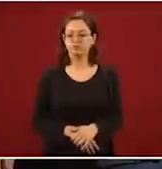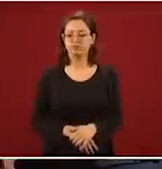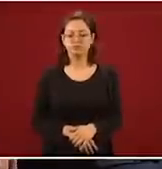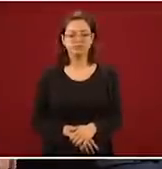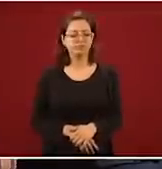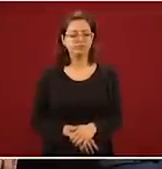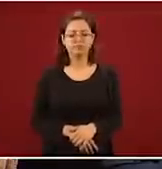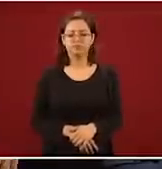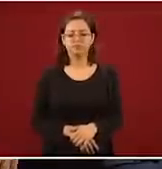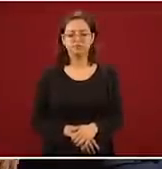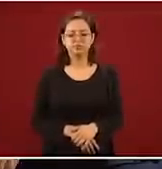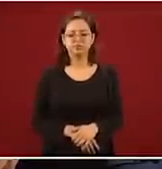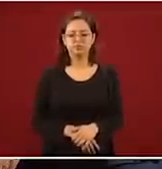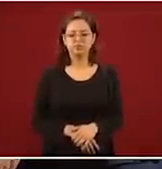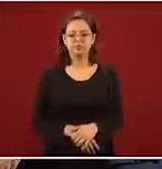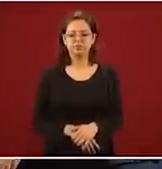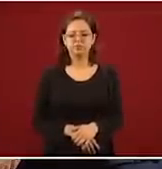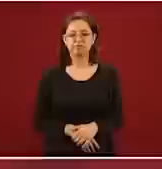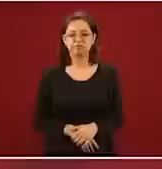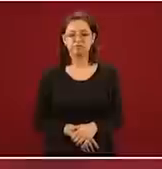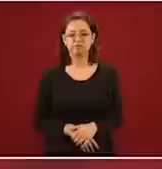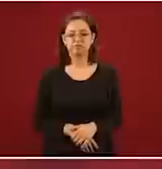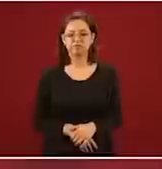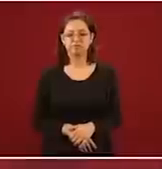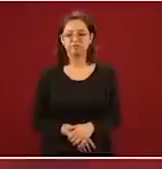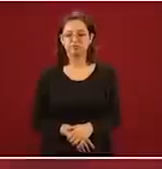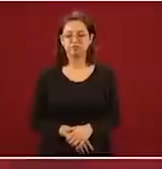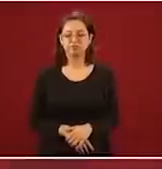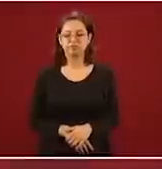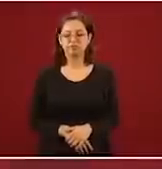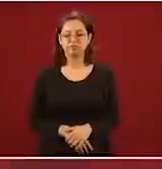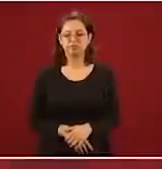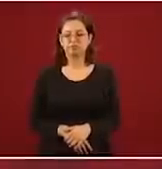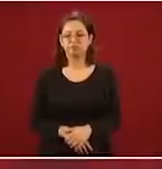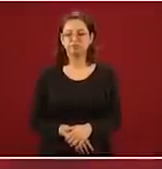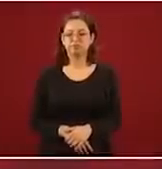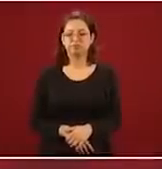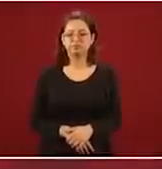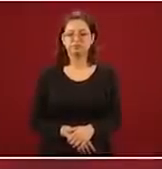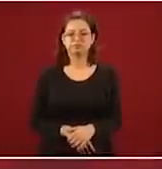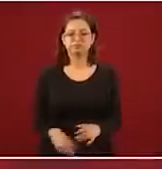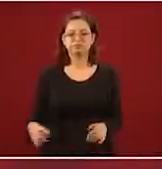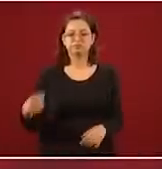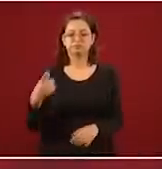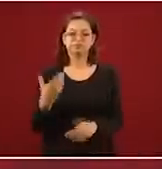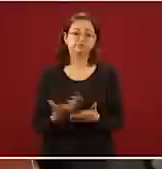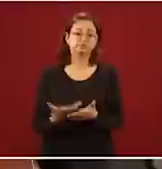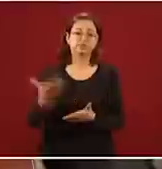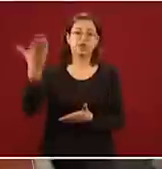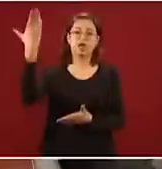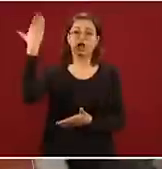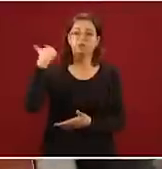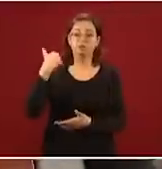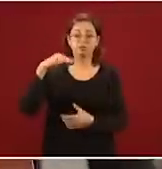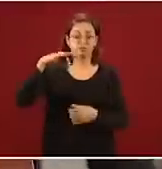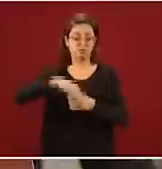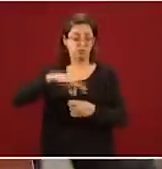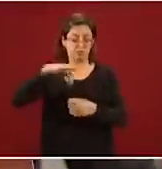No. Esto lo planteamos nosotros desde la campaña. Yo lo